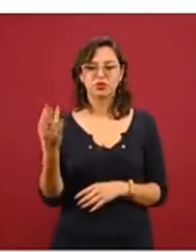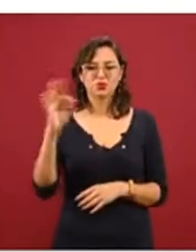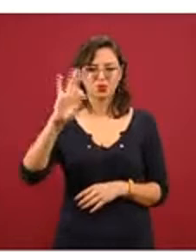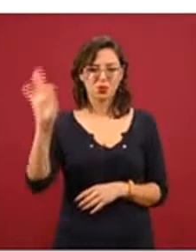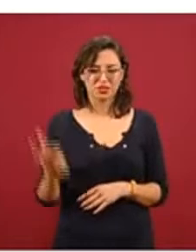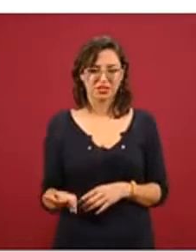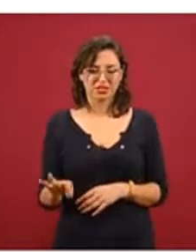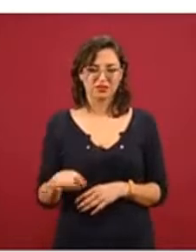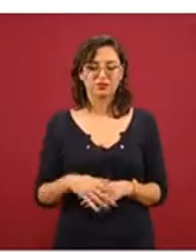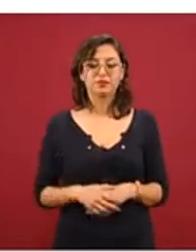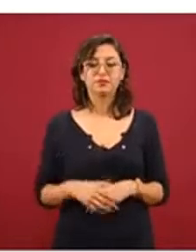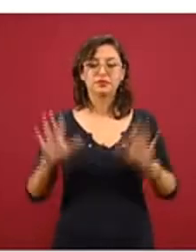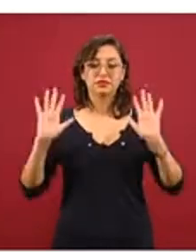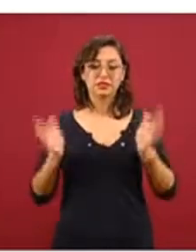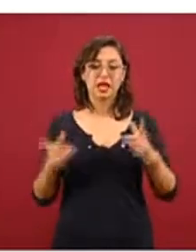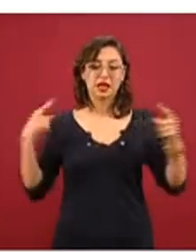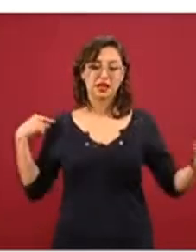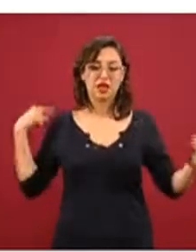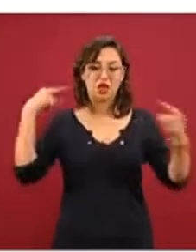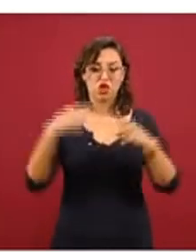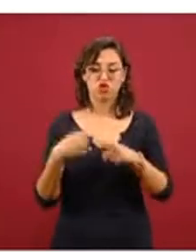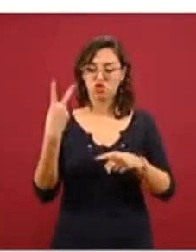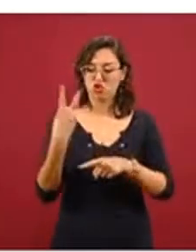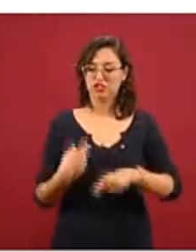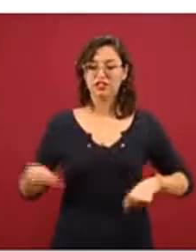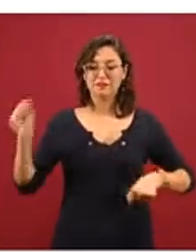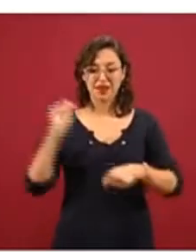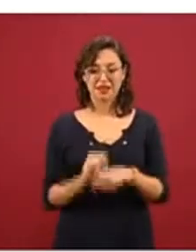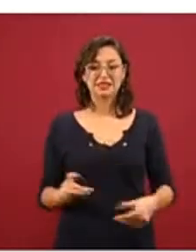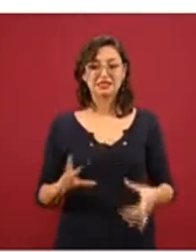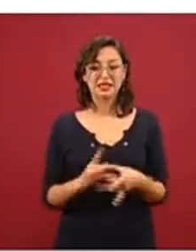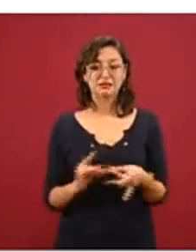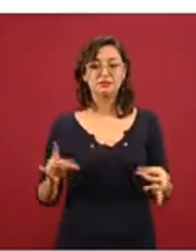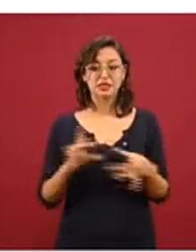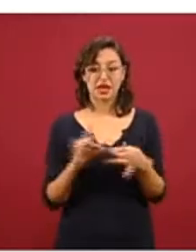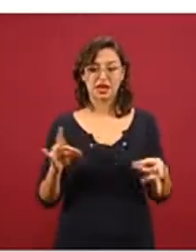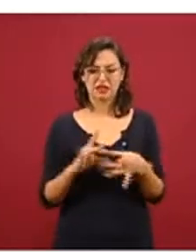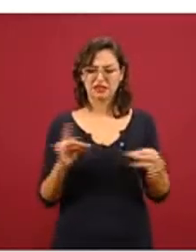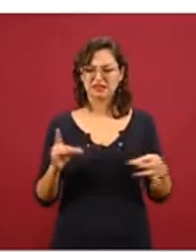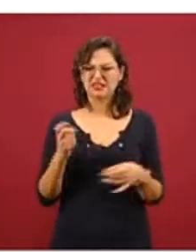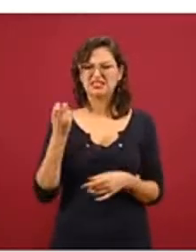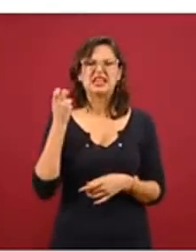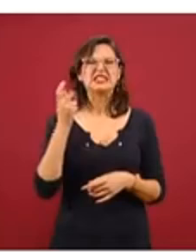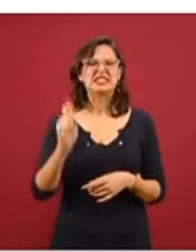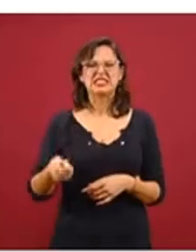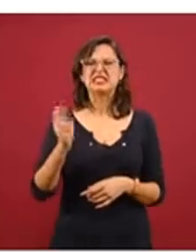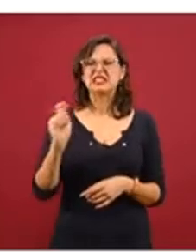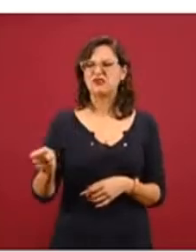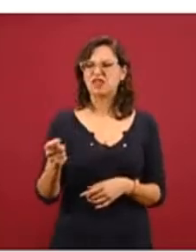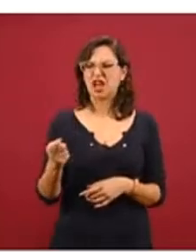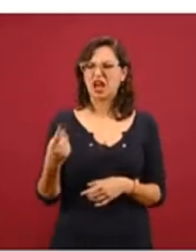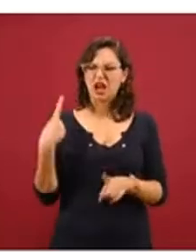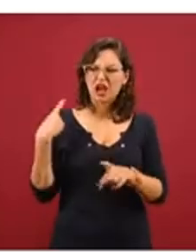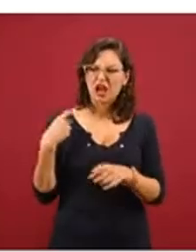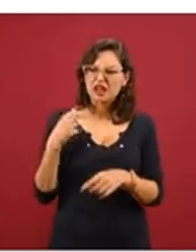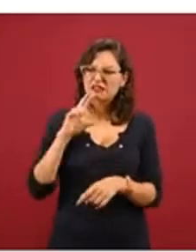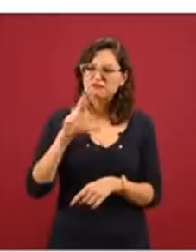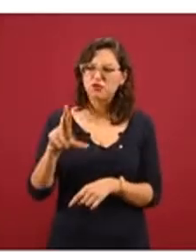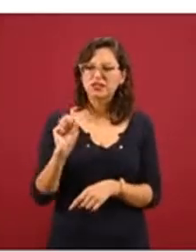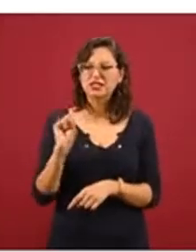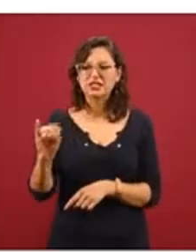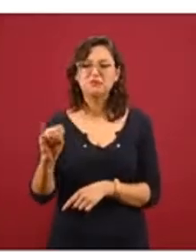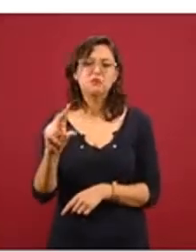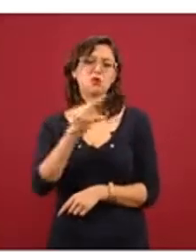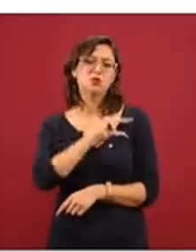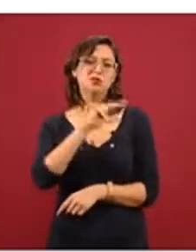visto en las últimas 2 semanas que hemos estado presentando este dato, que el porcentaje de positividad en el medio privado